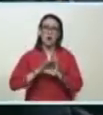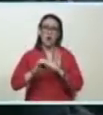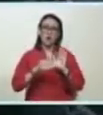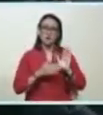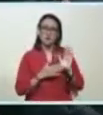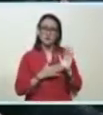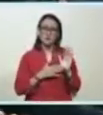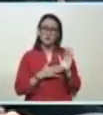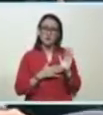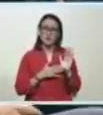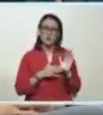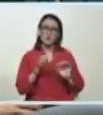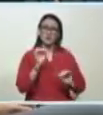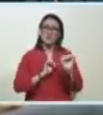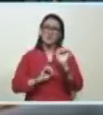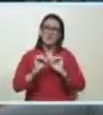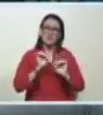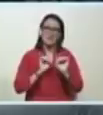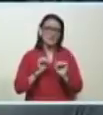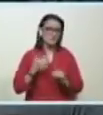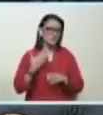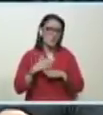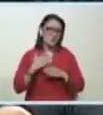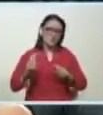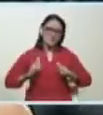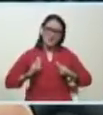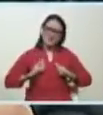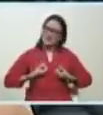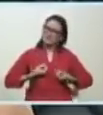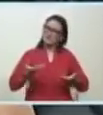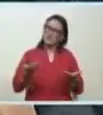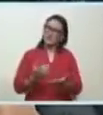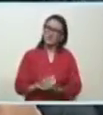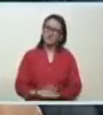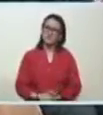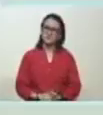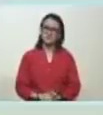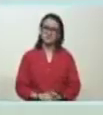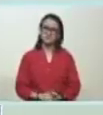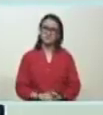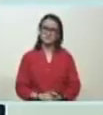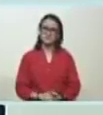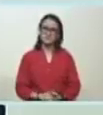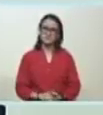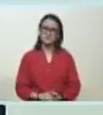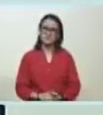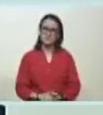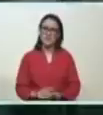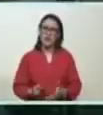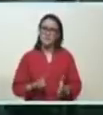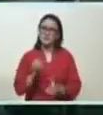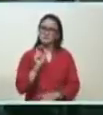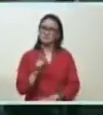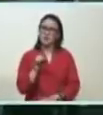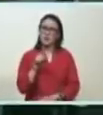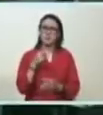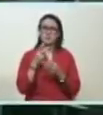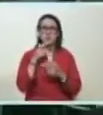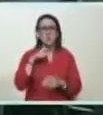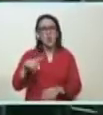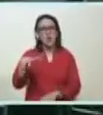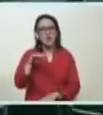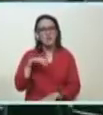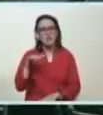constitución, defendiéndola con nuestra vida si fuese necesario, el camino es el pueblo y su